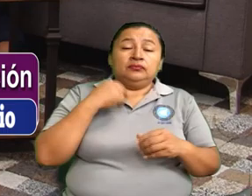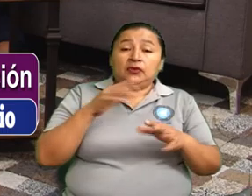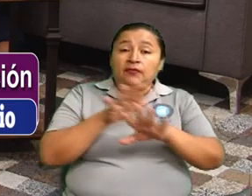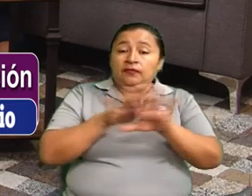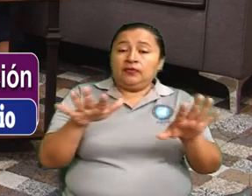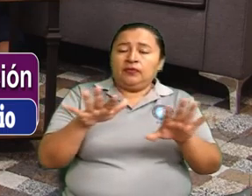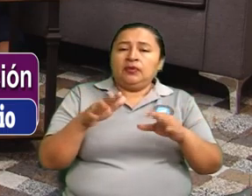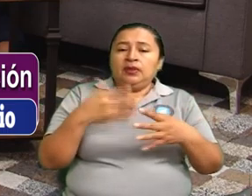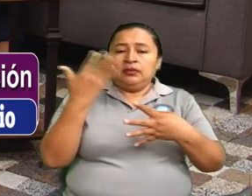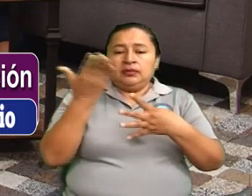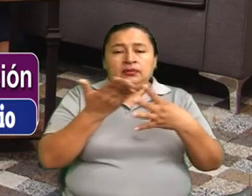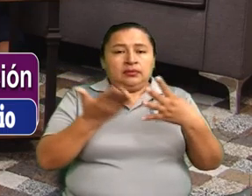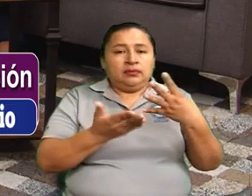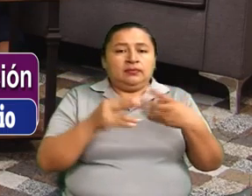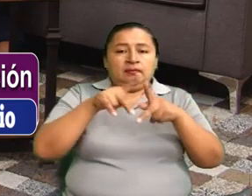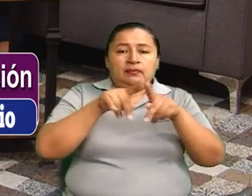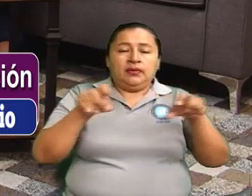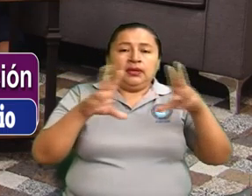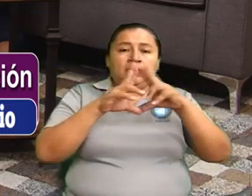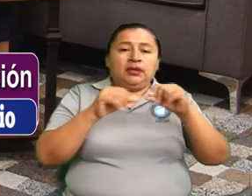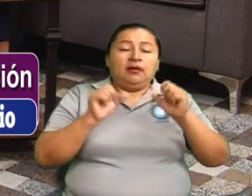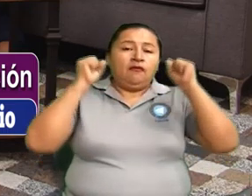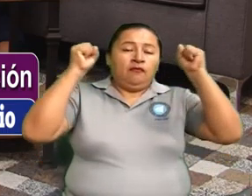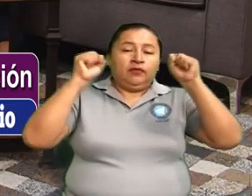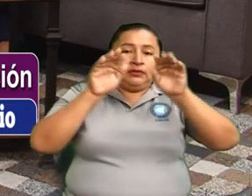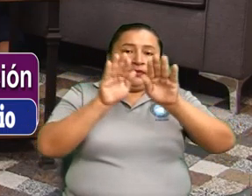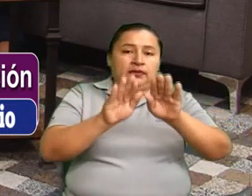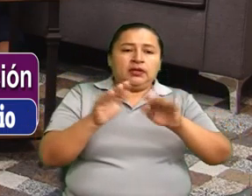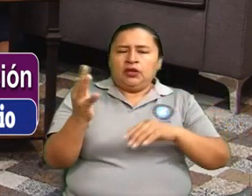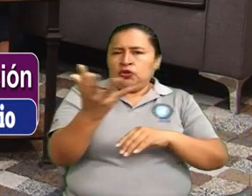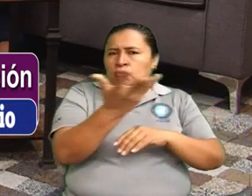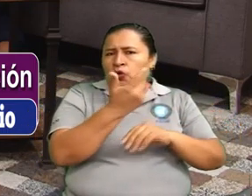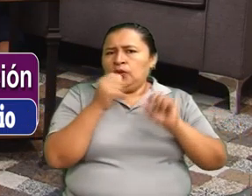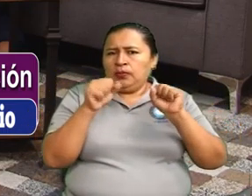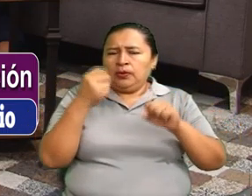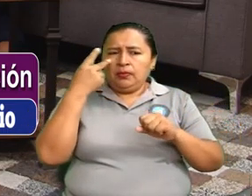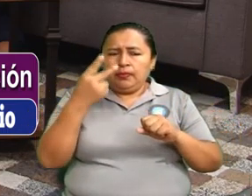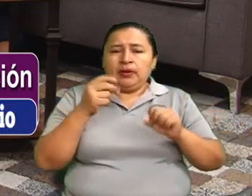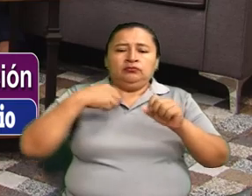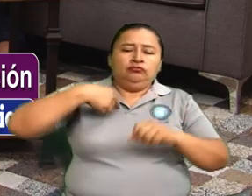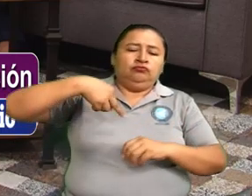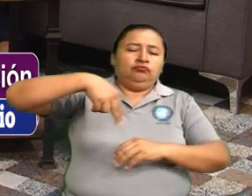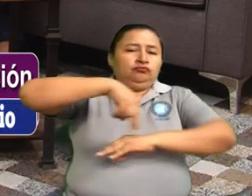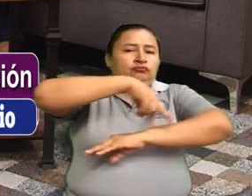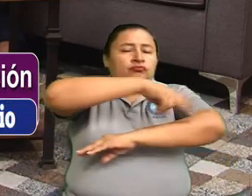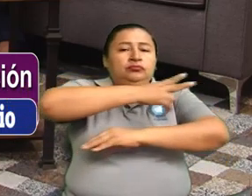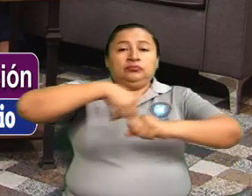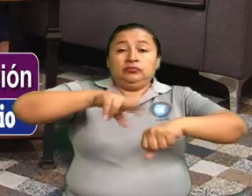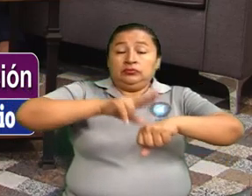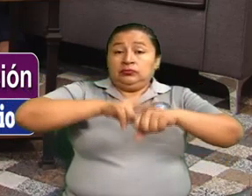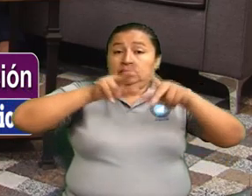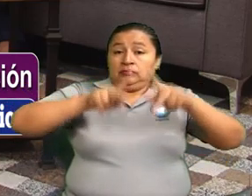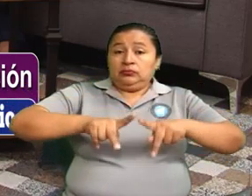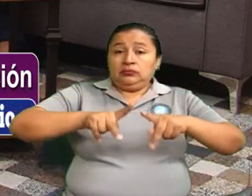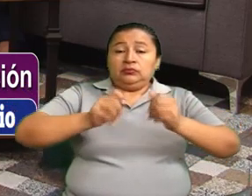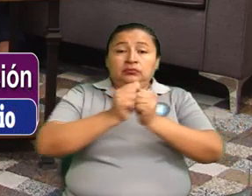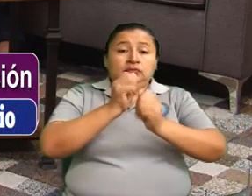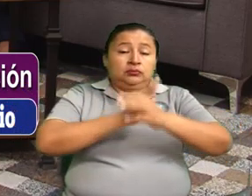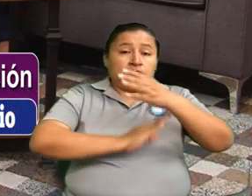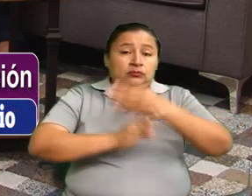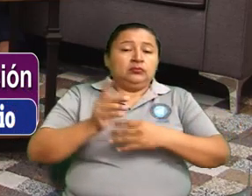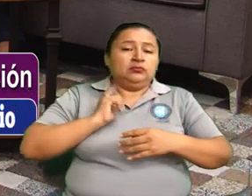finalizábamos una etapa del plan Nicaragua Fuerza Bendita. Todos pudimos ver la final, la pasarela nacional de personas